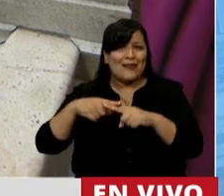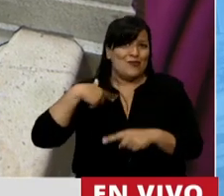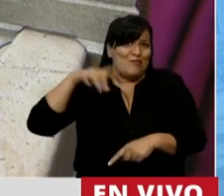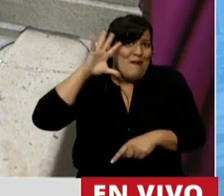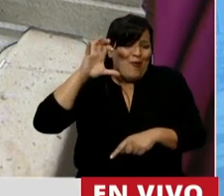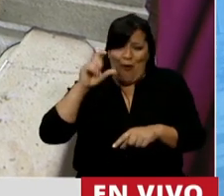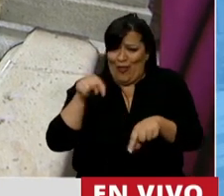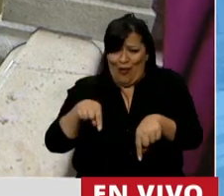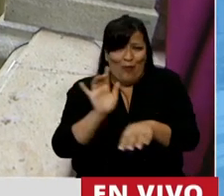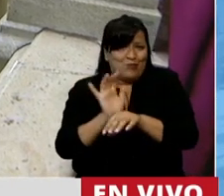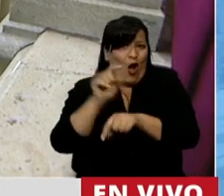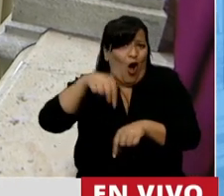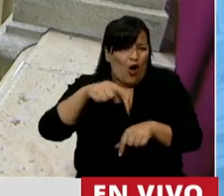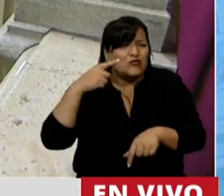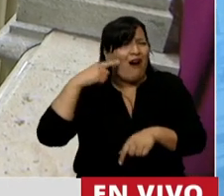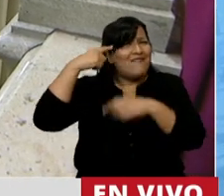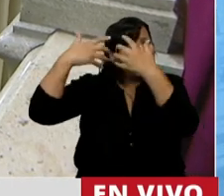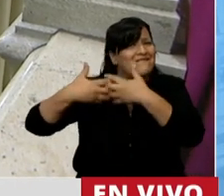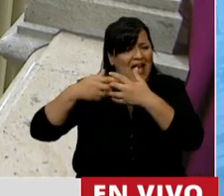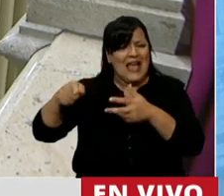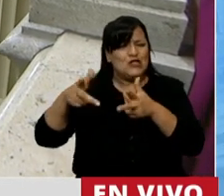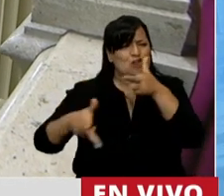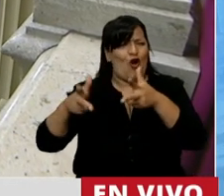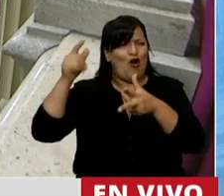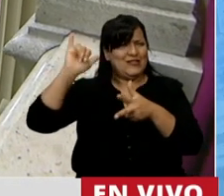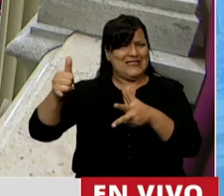fuera hoy, por eso me venía a la cabeza, dije, de ese sí voy a hablar.